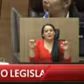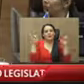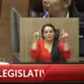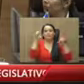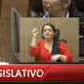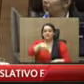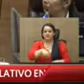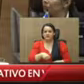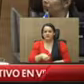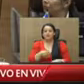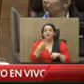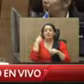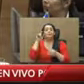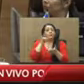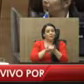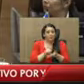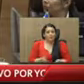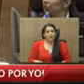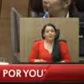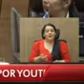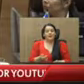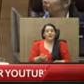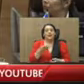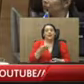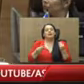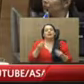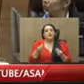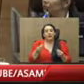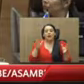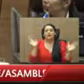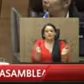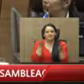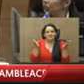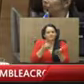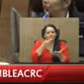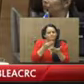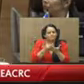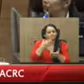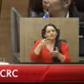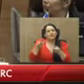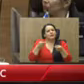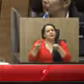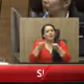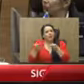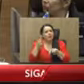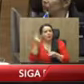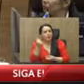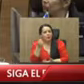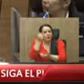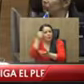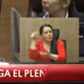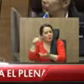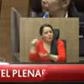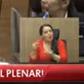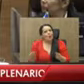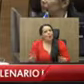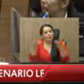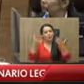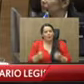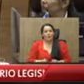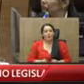sí, por eso se ha estimulado la eficiencia en el manejo de los recursos públicos y